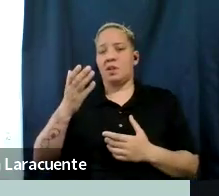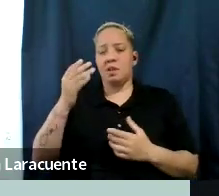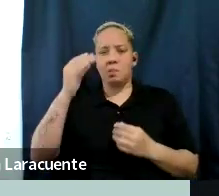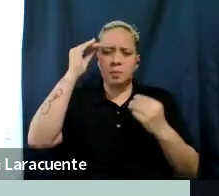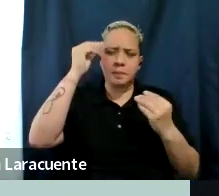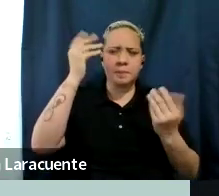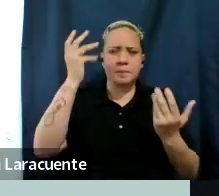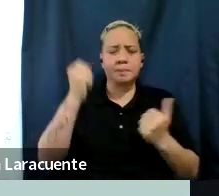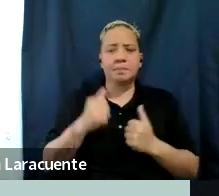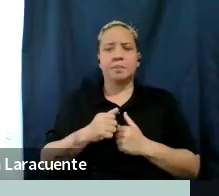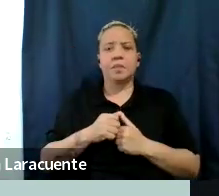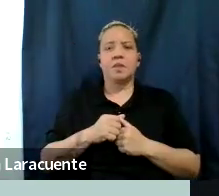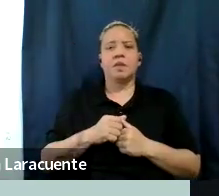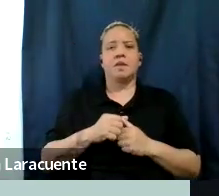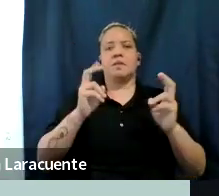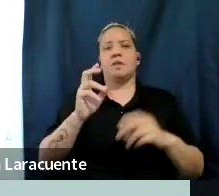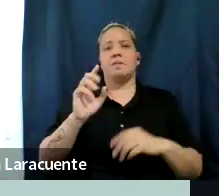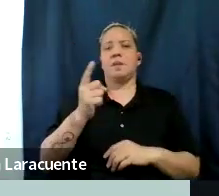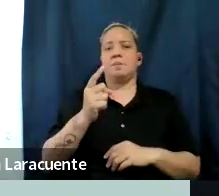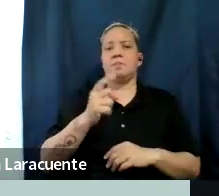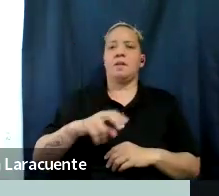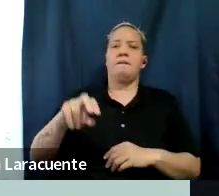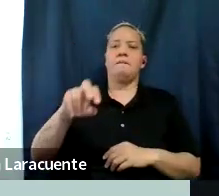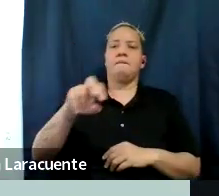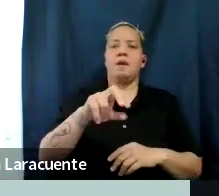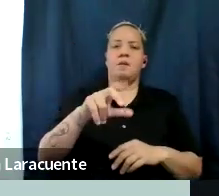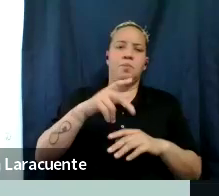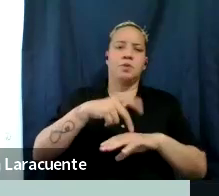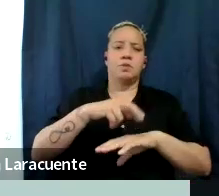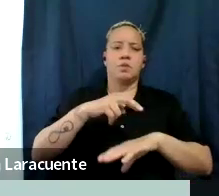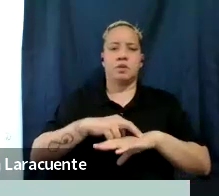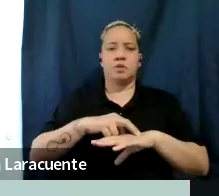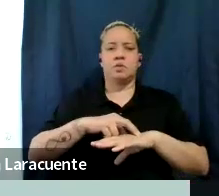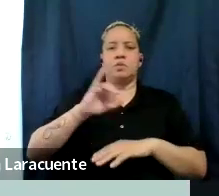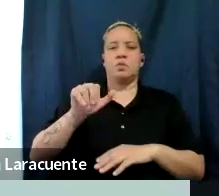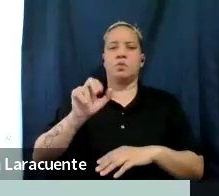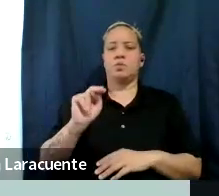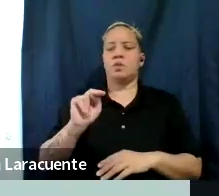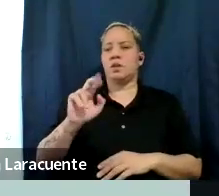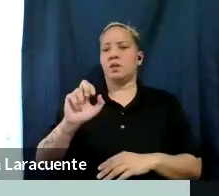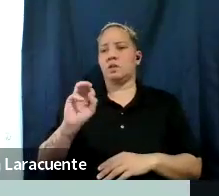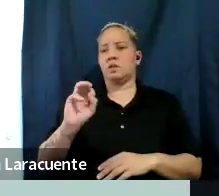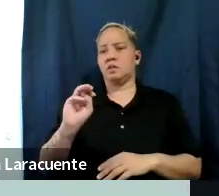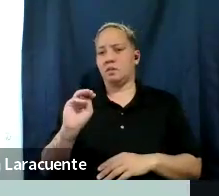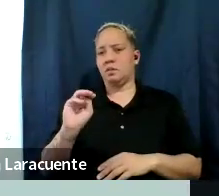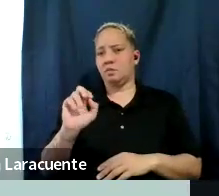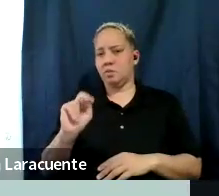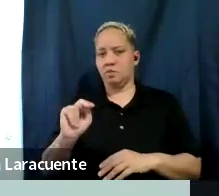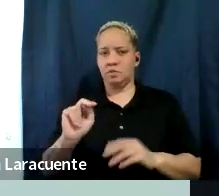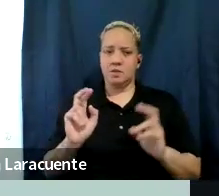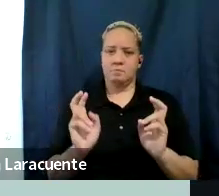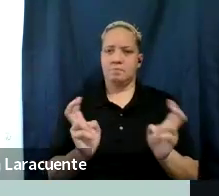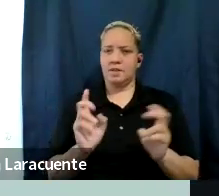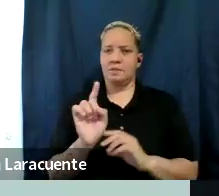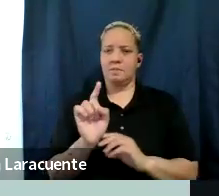que se titula El primer viaje a Puerto Rico de Juan Ramón Jiménez y Zenobia Camprubí y que tiene como subtítulo Las